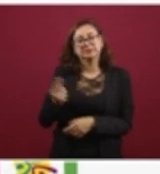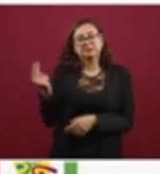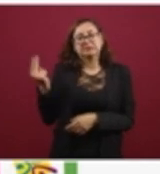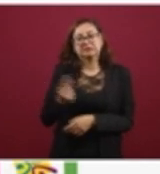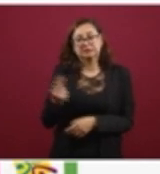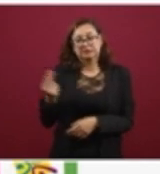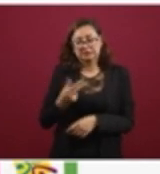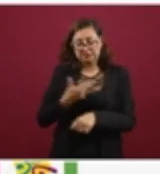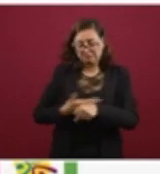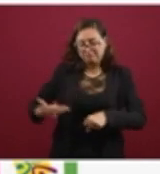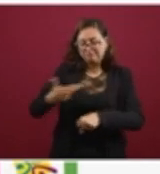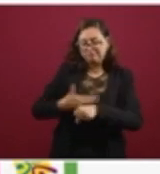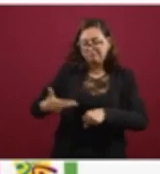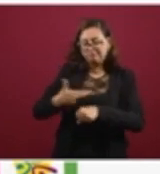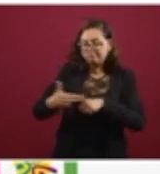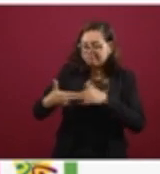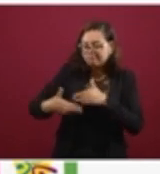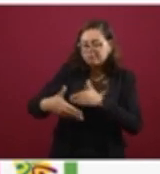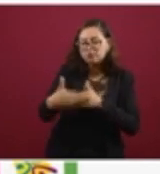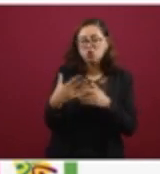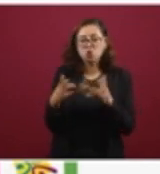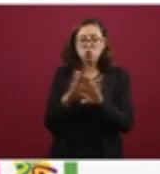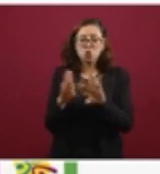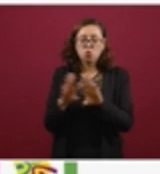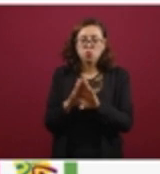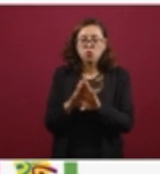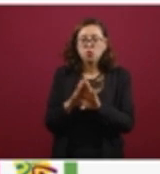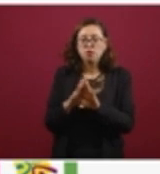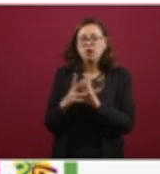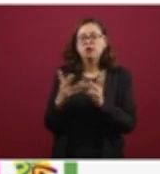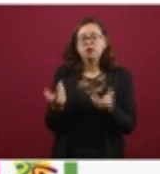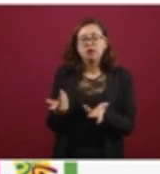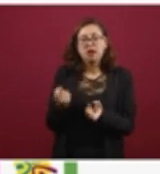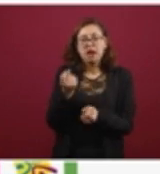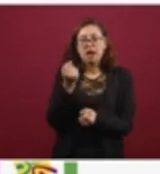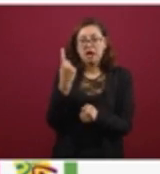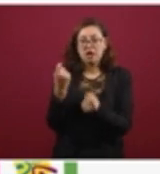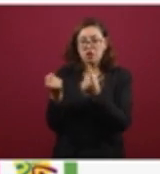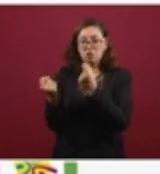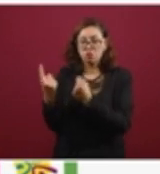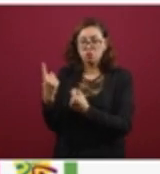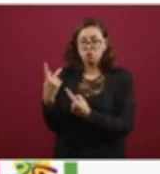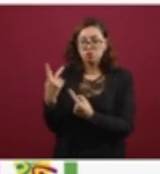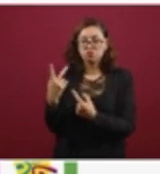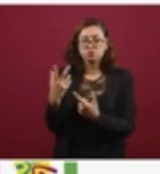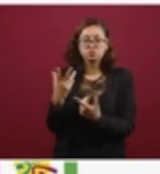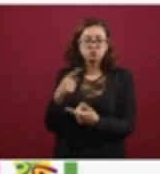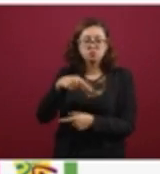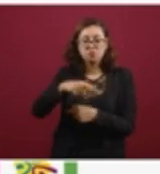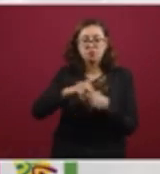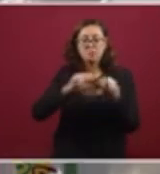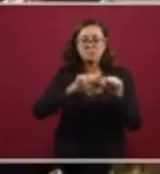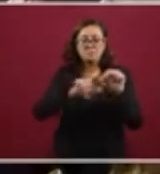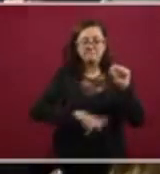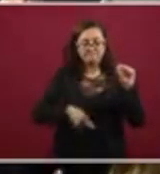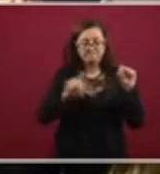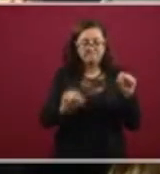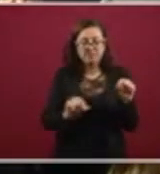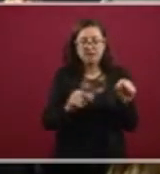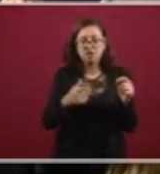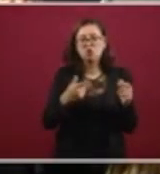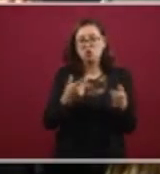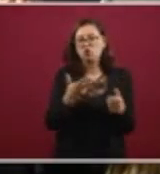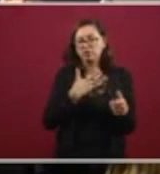cómo se llevará a cabo este selectivo, dado que muchas plazas son para el país y no son para los atletas. Por lo tanto, debemos de esperar